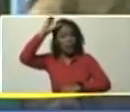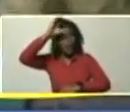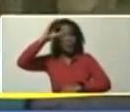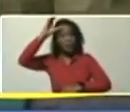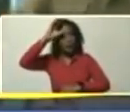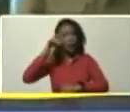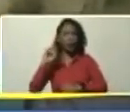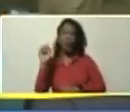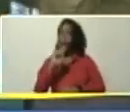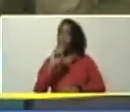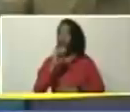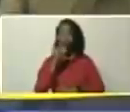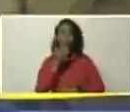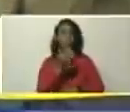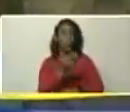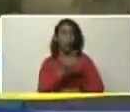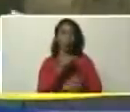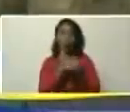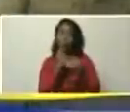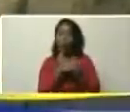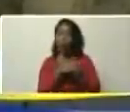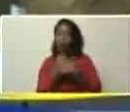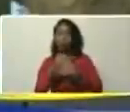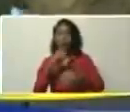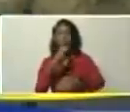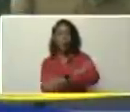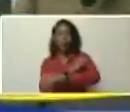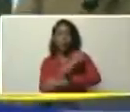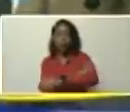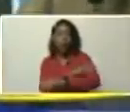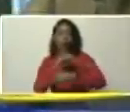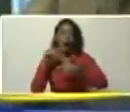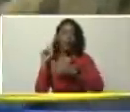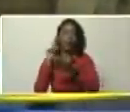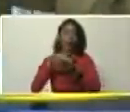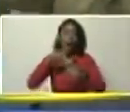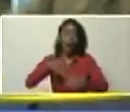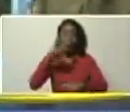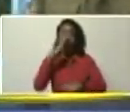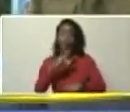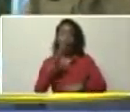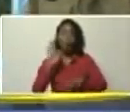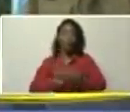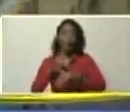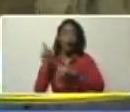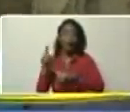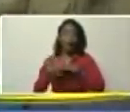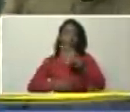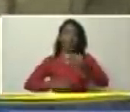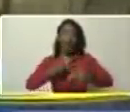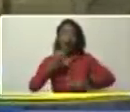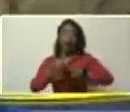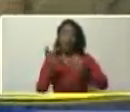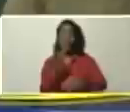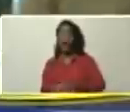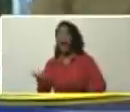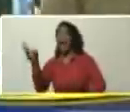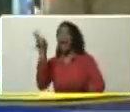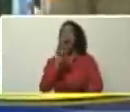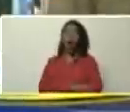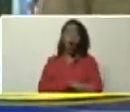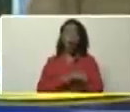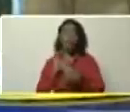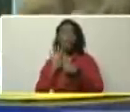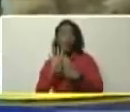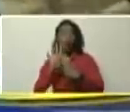Y no permitamos que el fascismo llegue a Barinas, porque sería la peor de las señales